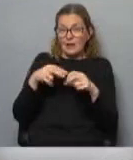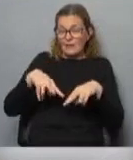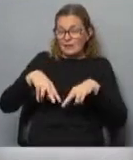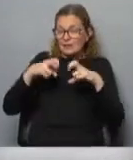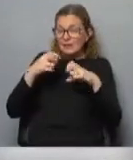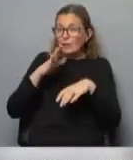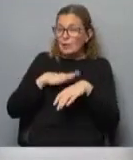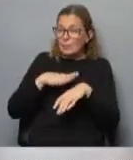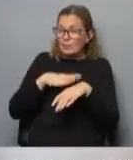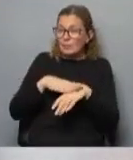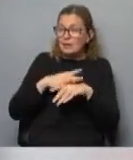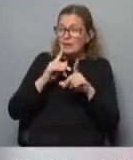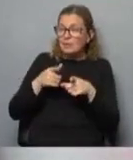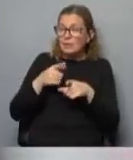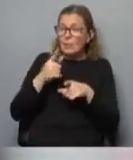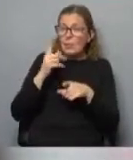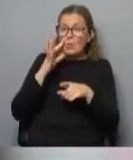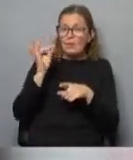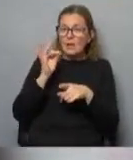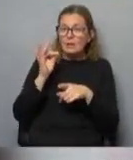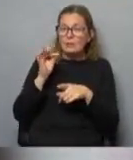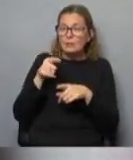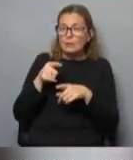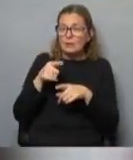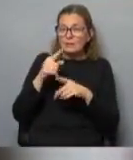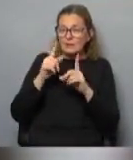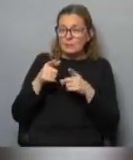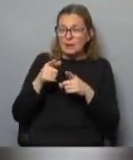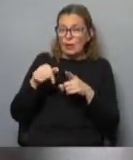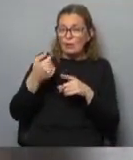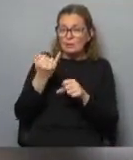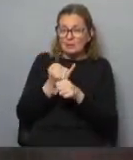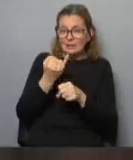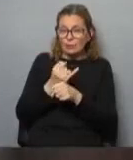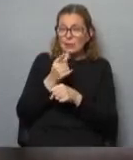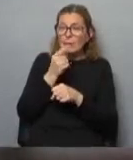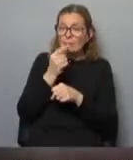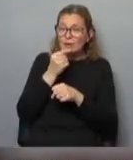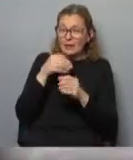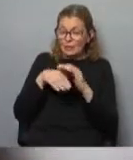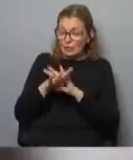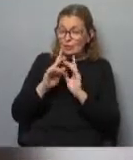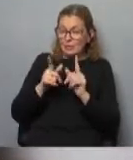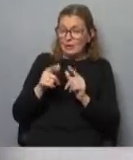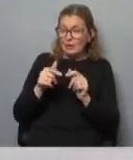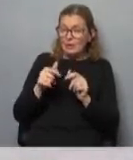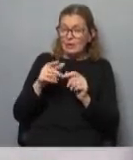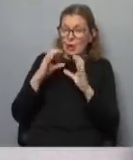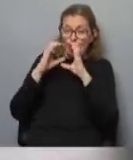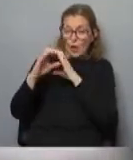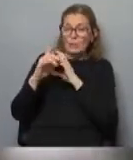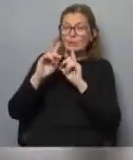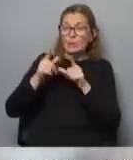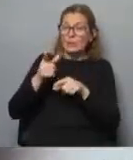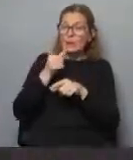responsabilidades la alarma también es en procedimientos porque acá también hay otra institución que es la policía que entró esa es la compañía de òmnium y la